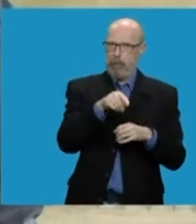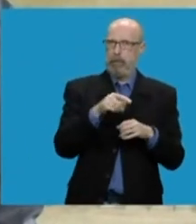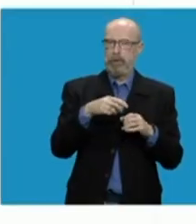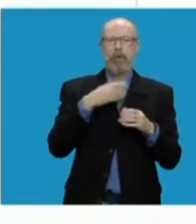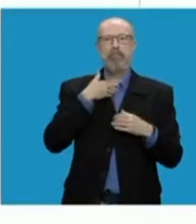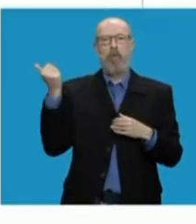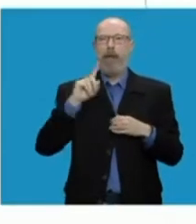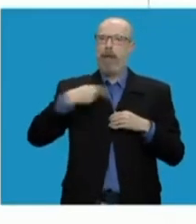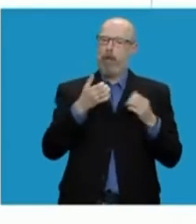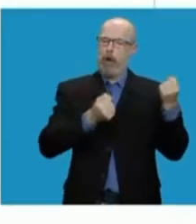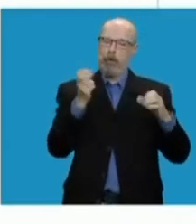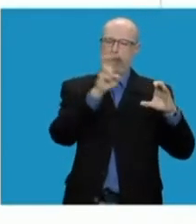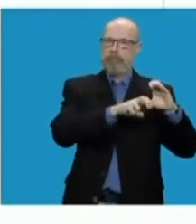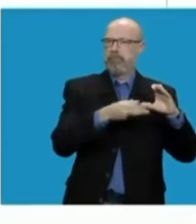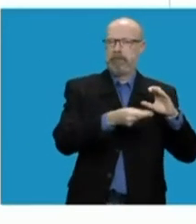marchó.